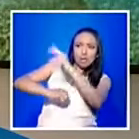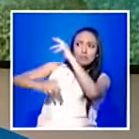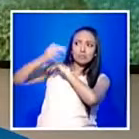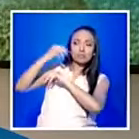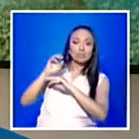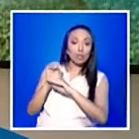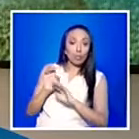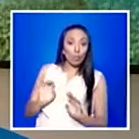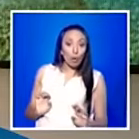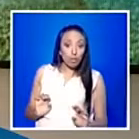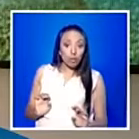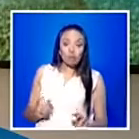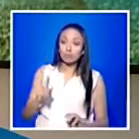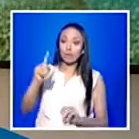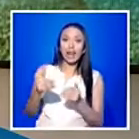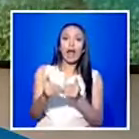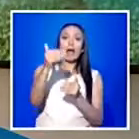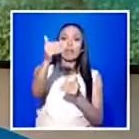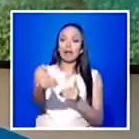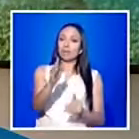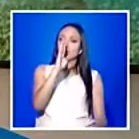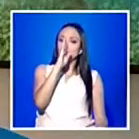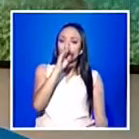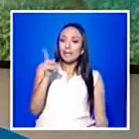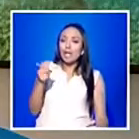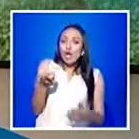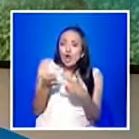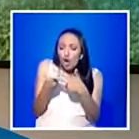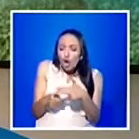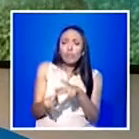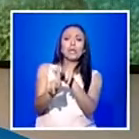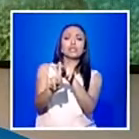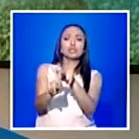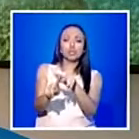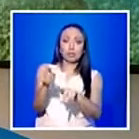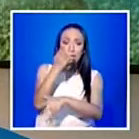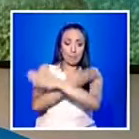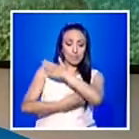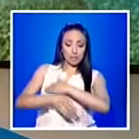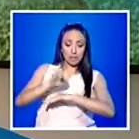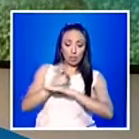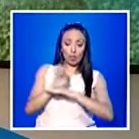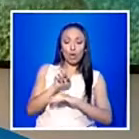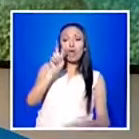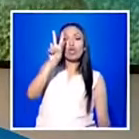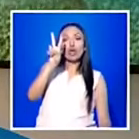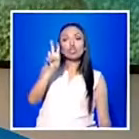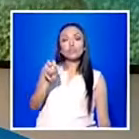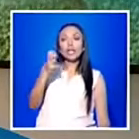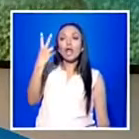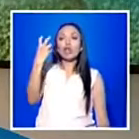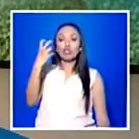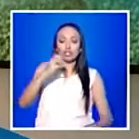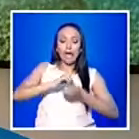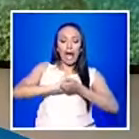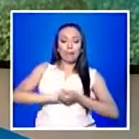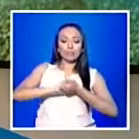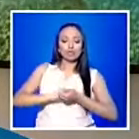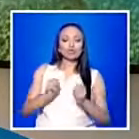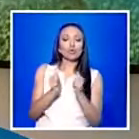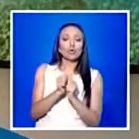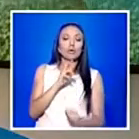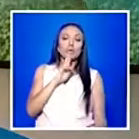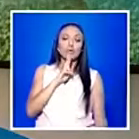Es el delantero titular de la tricolor y su debut con el equipo nacional fue en 2012 en un compromiso amistoso ante Honduras. Seguramente